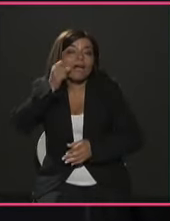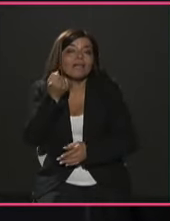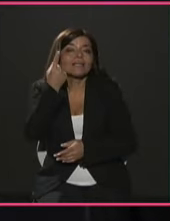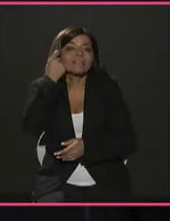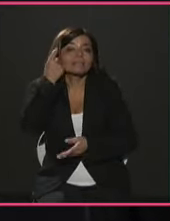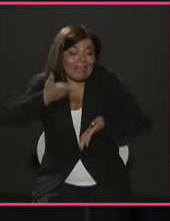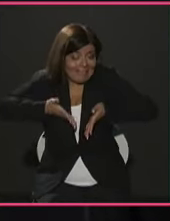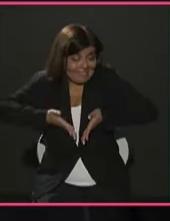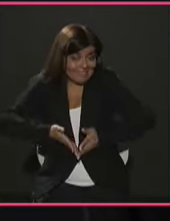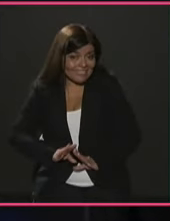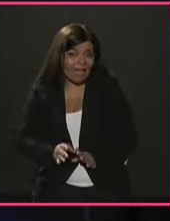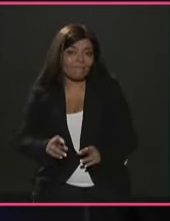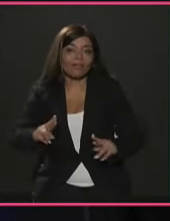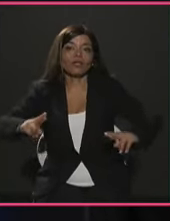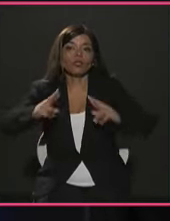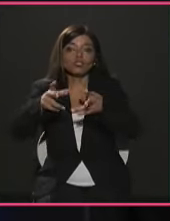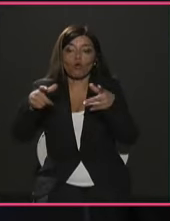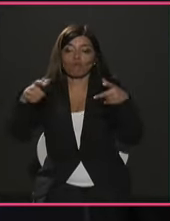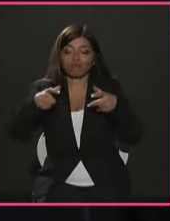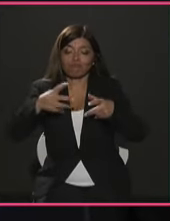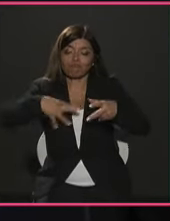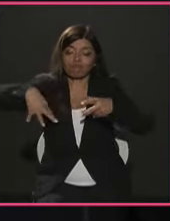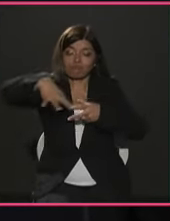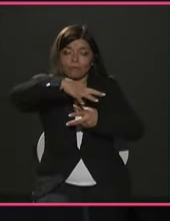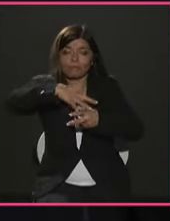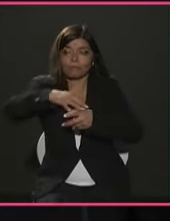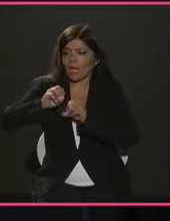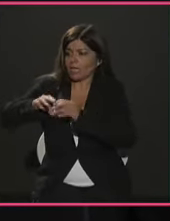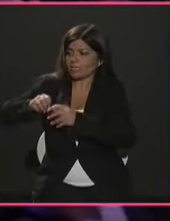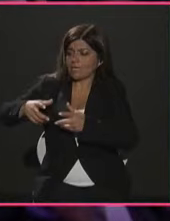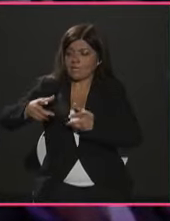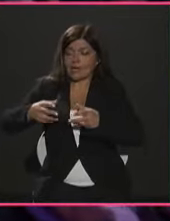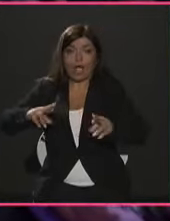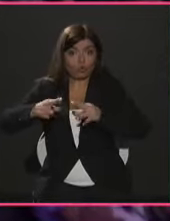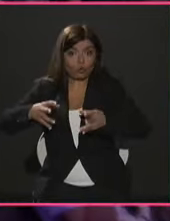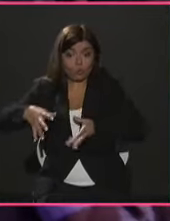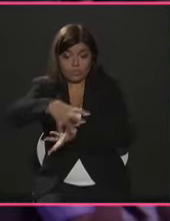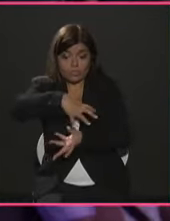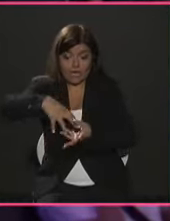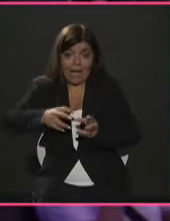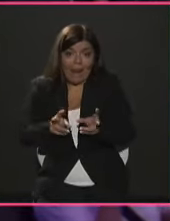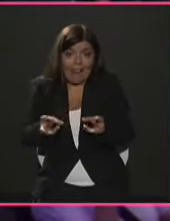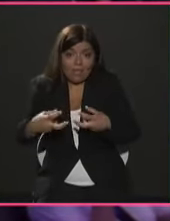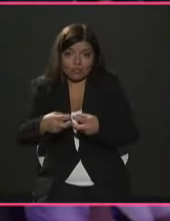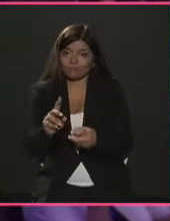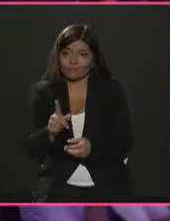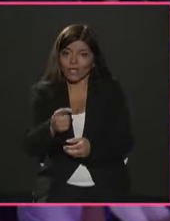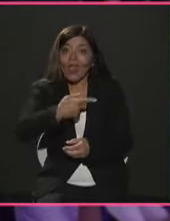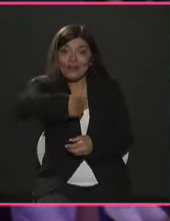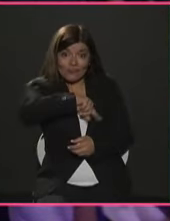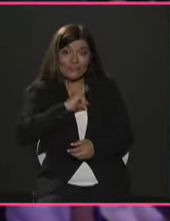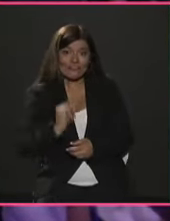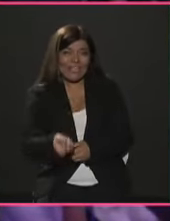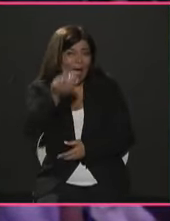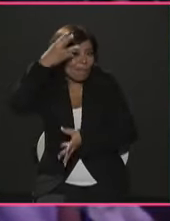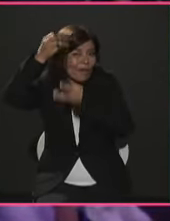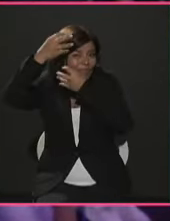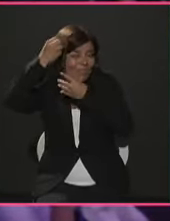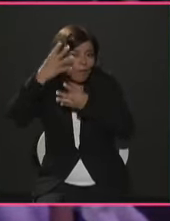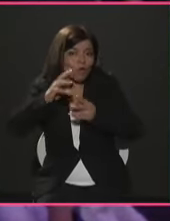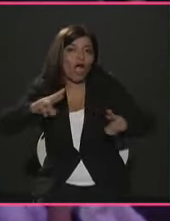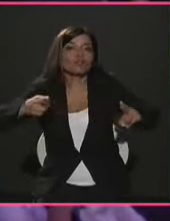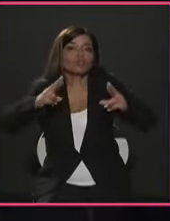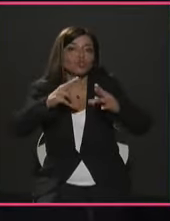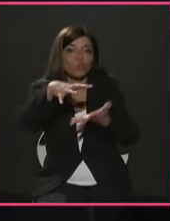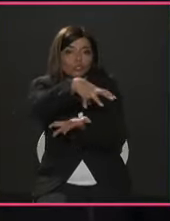lo que tiene que construir y construye su Unido nadie enseña el pájaro a construir el nido nosotros aprendemos a construir ciudades y las ciudades